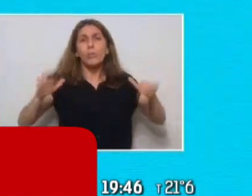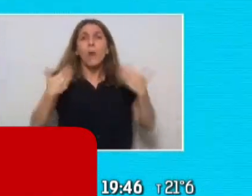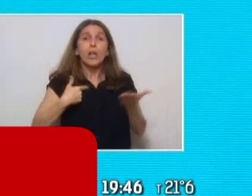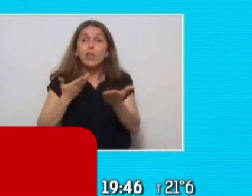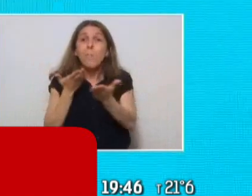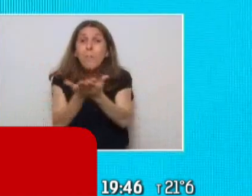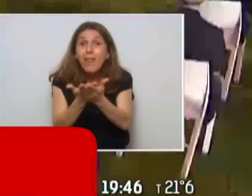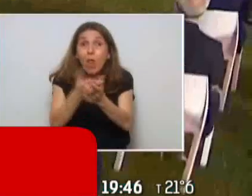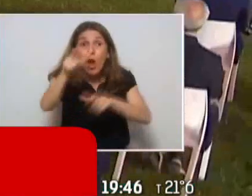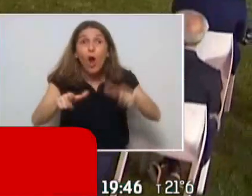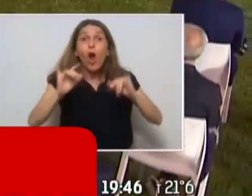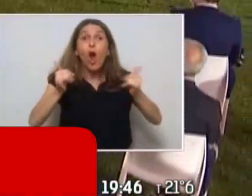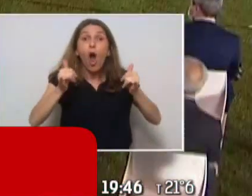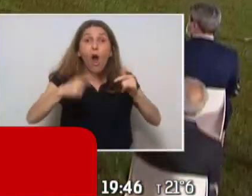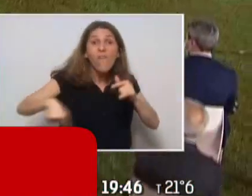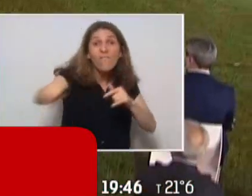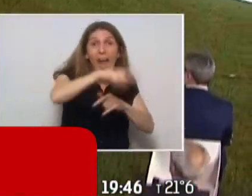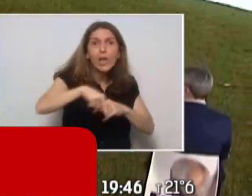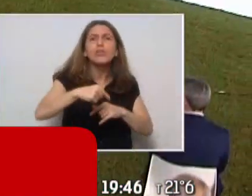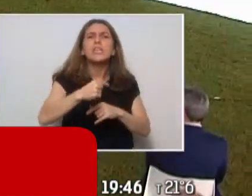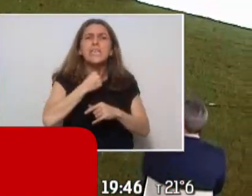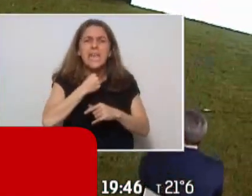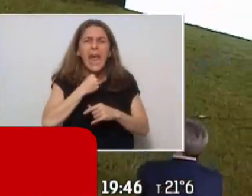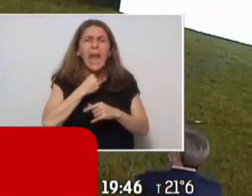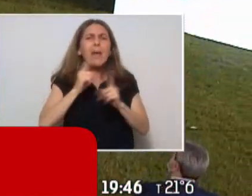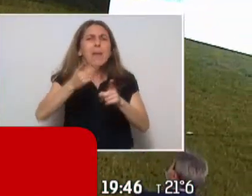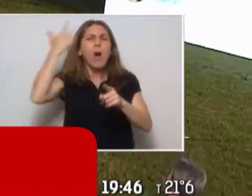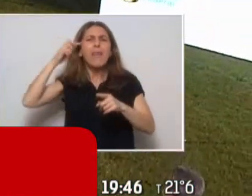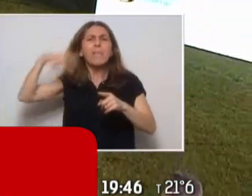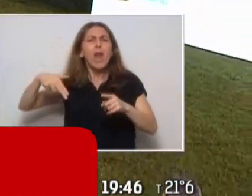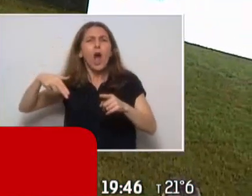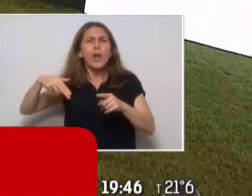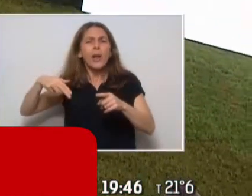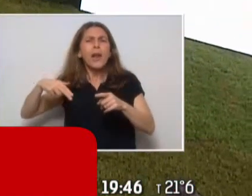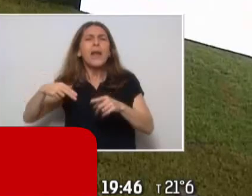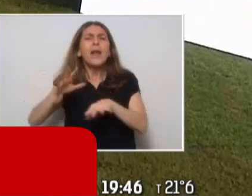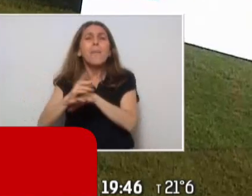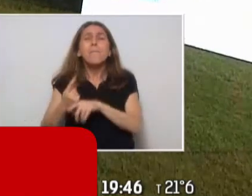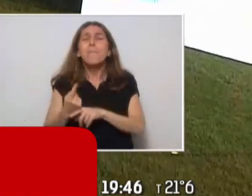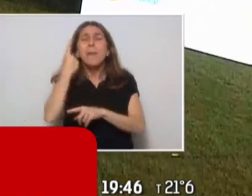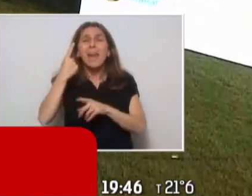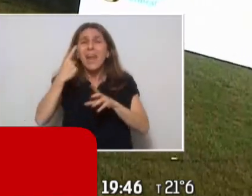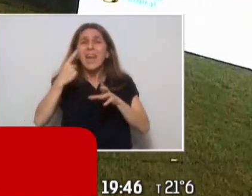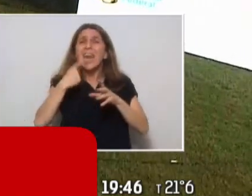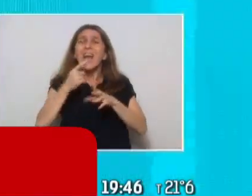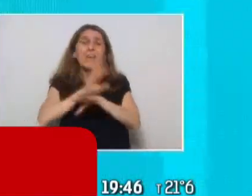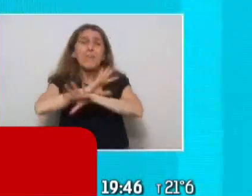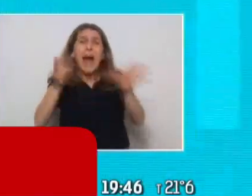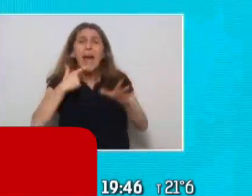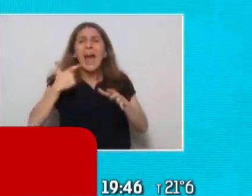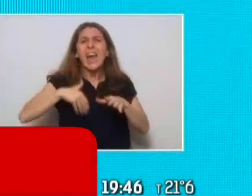a esos jóvenes que quieren vivir, como decía Perón antes que nadie, en un mundo sin